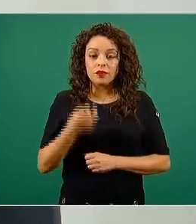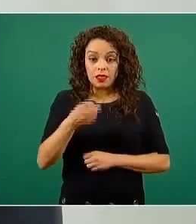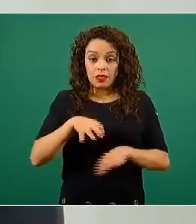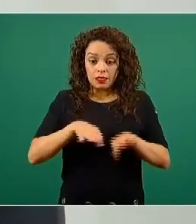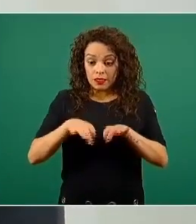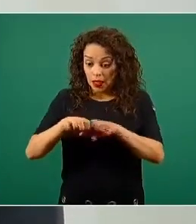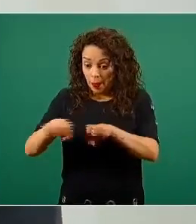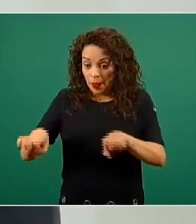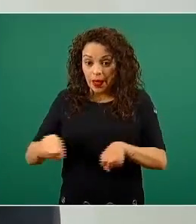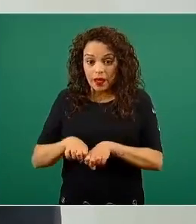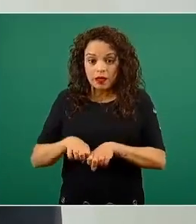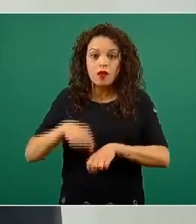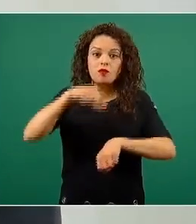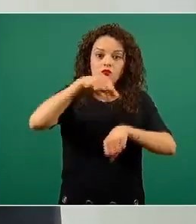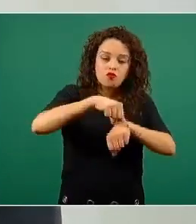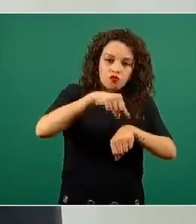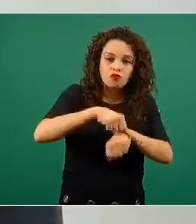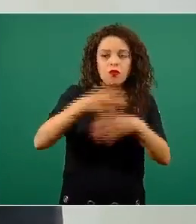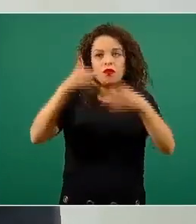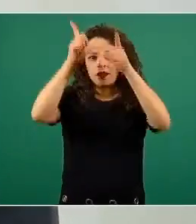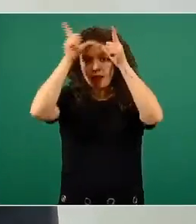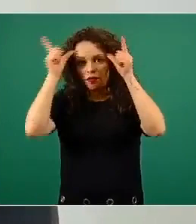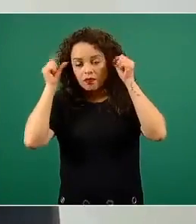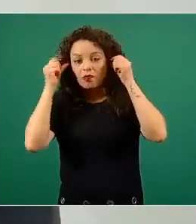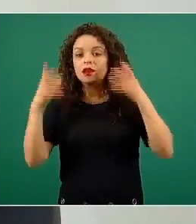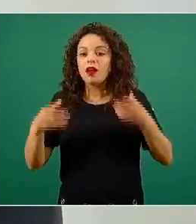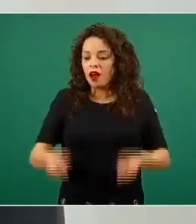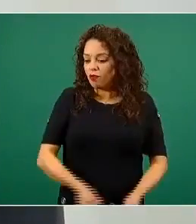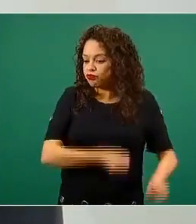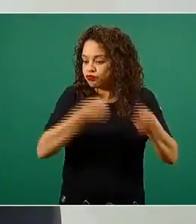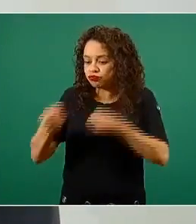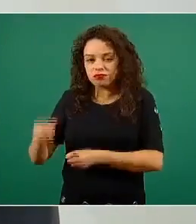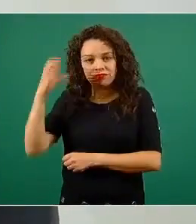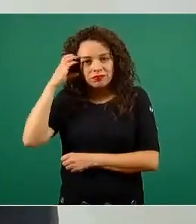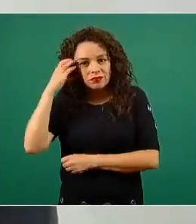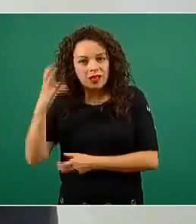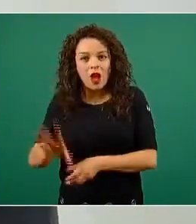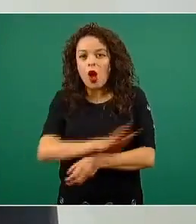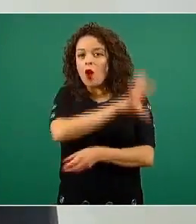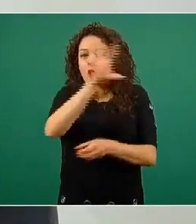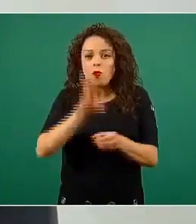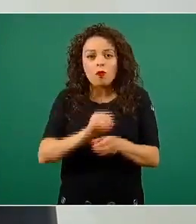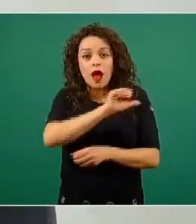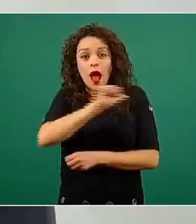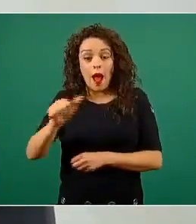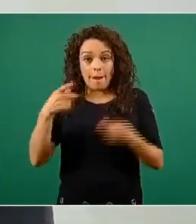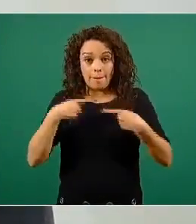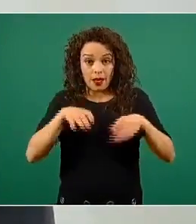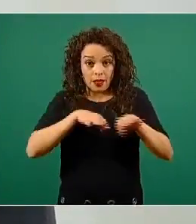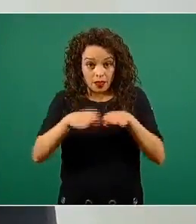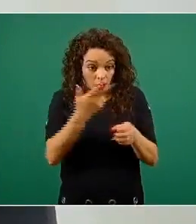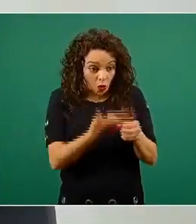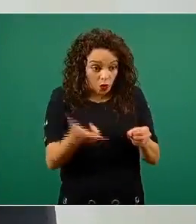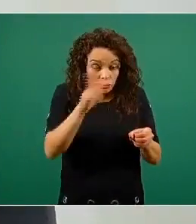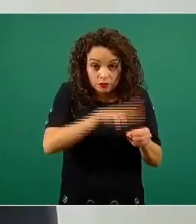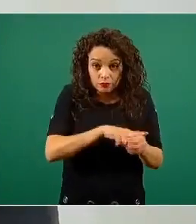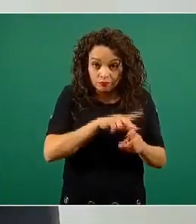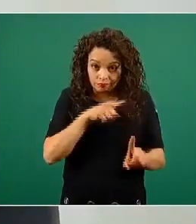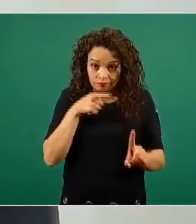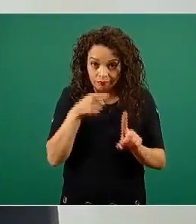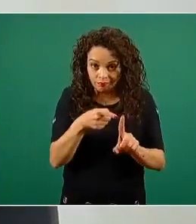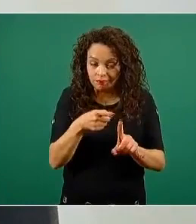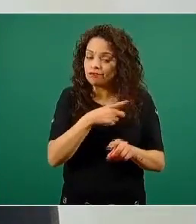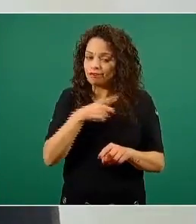trabajo en equipo, médicos, enfermeras, camilleros, todo el personal que está involucrado en este aspecto.